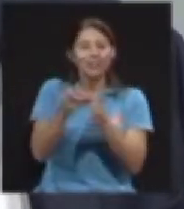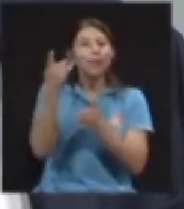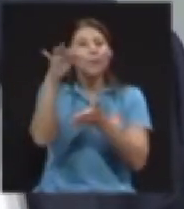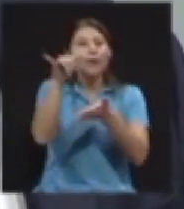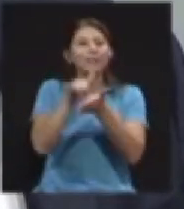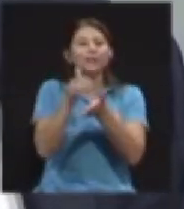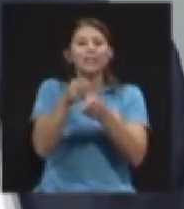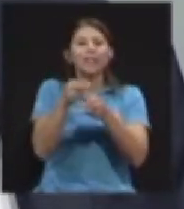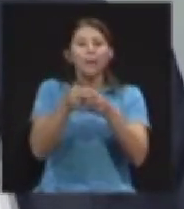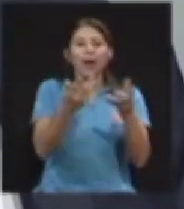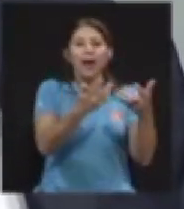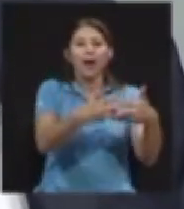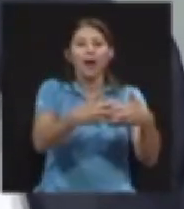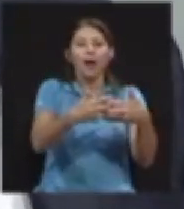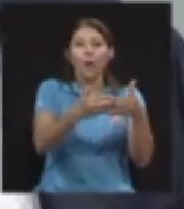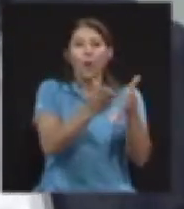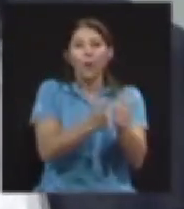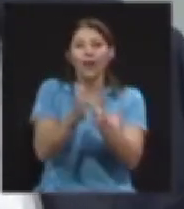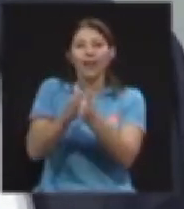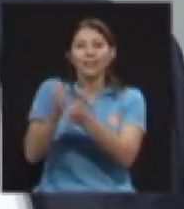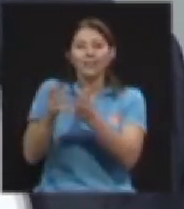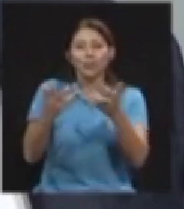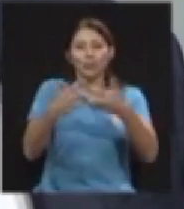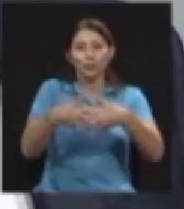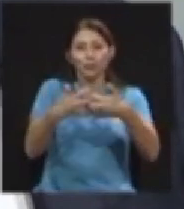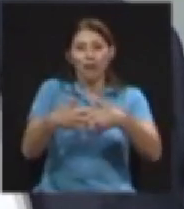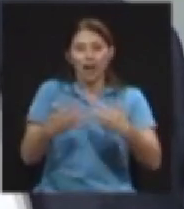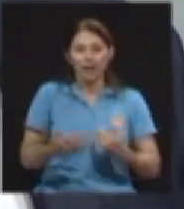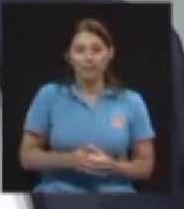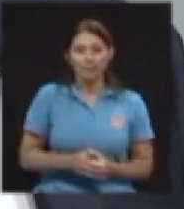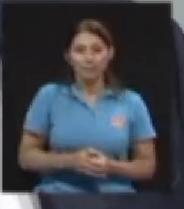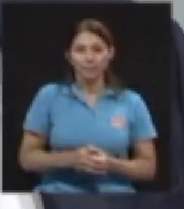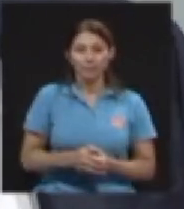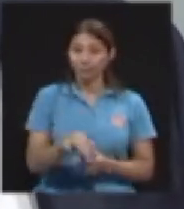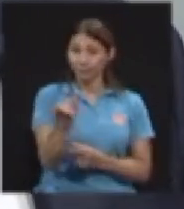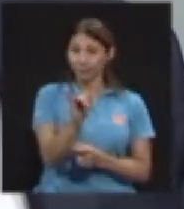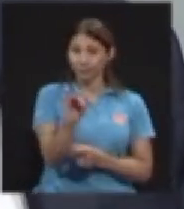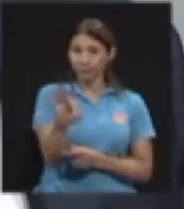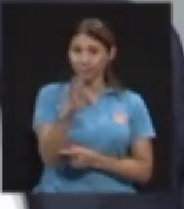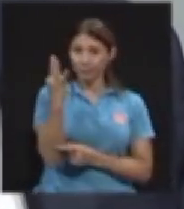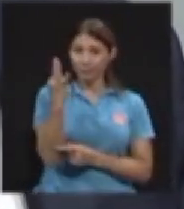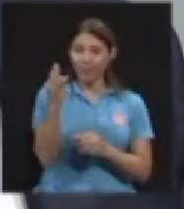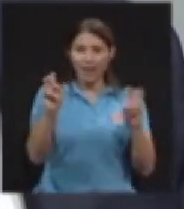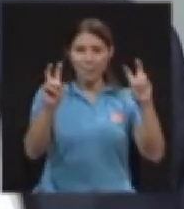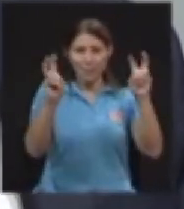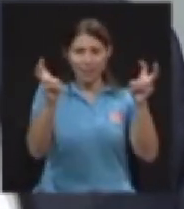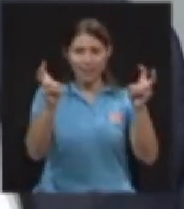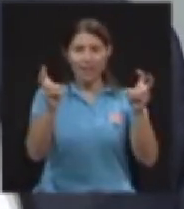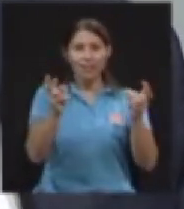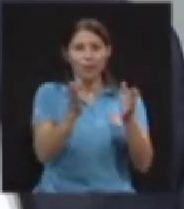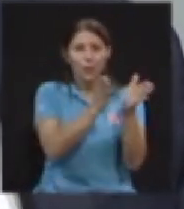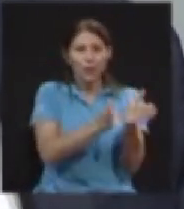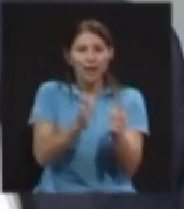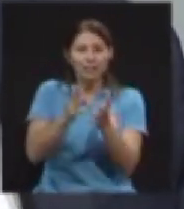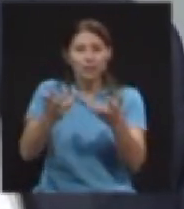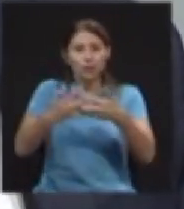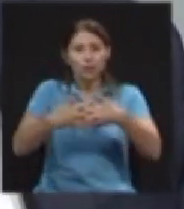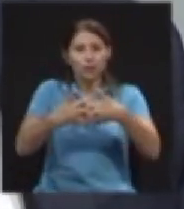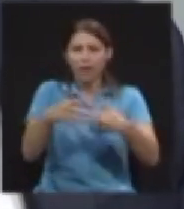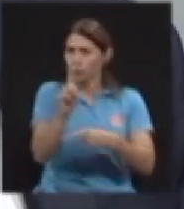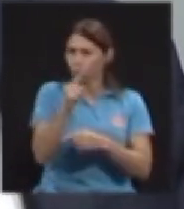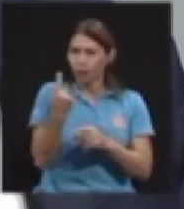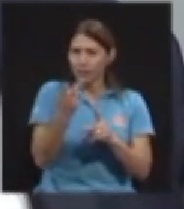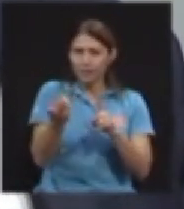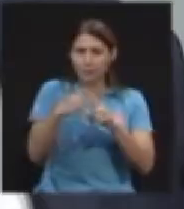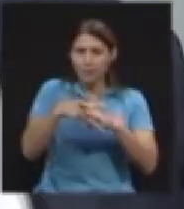organización industrial. Al igual que eso, en materia de organización industrial no solamente se aplica para industrias,